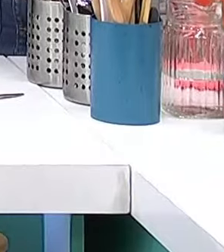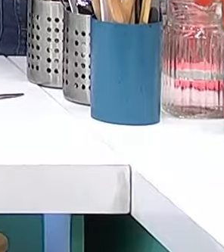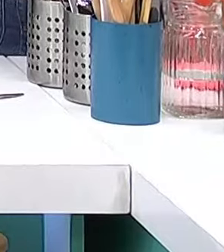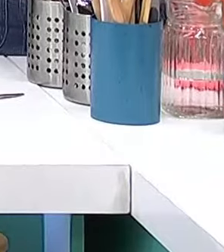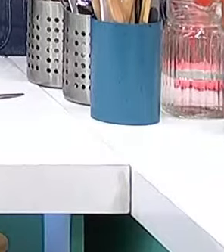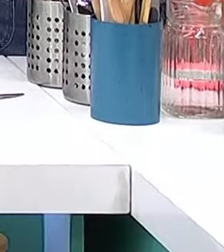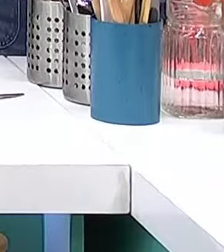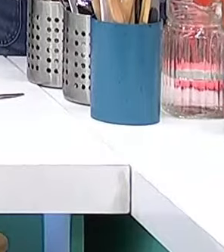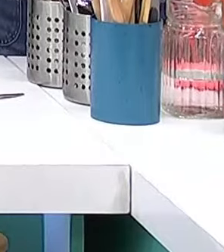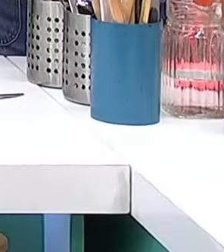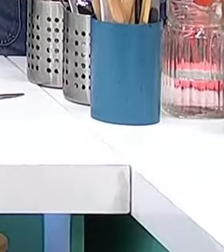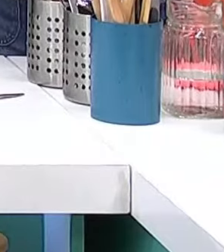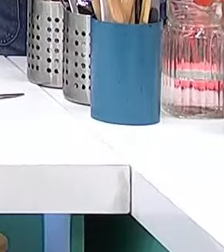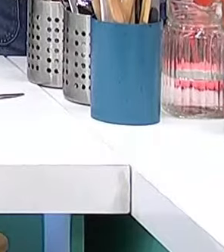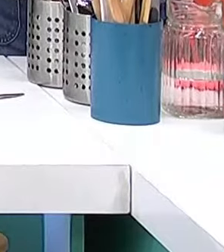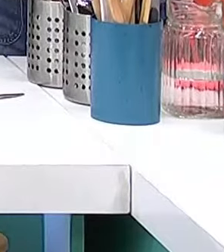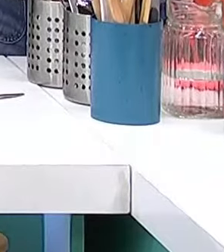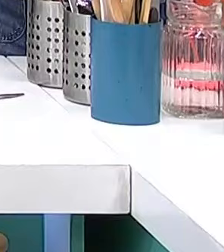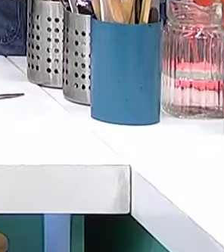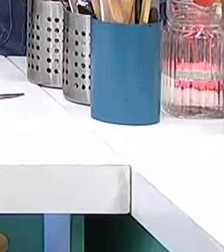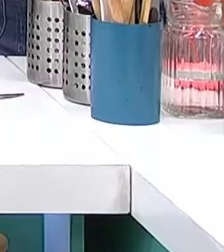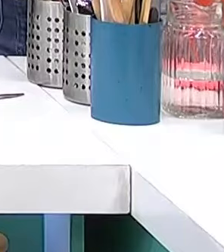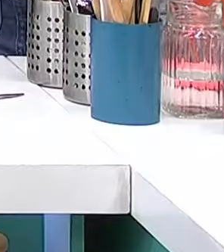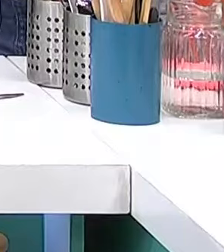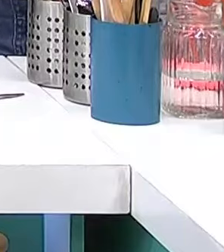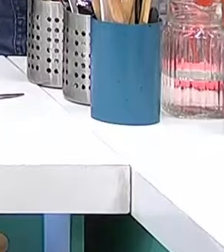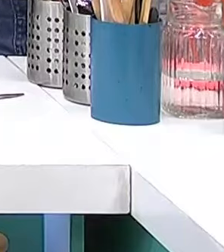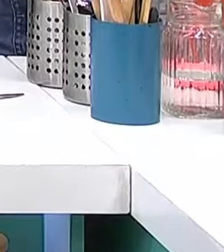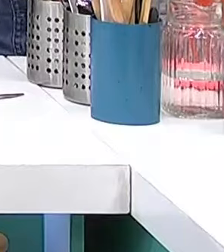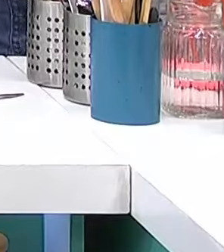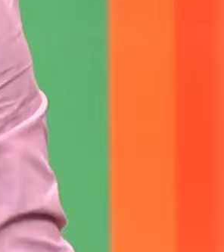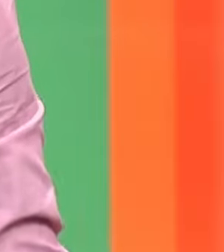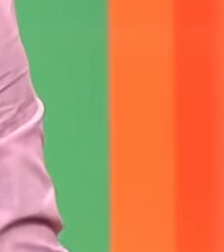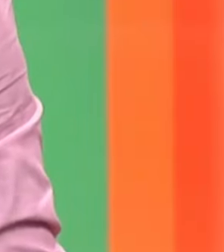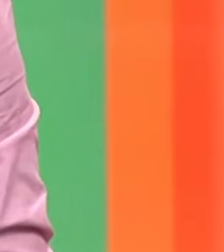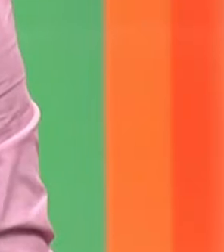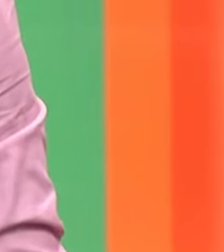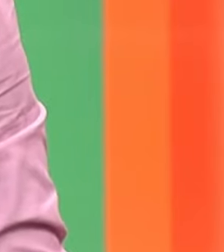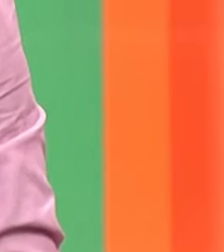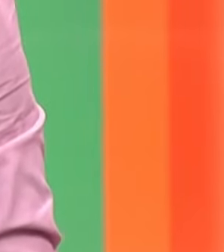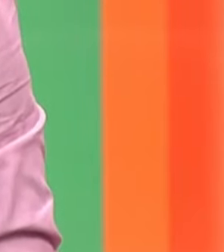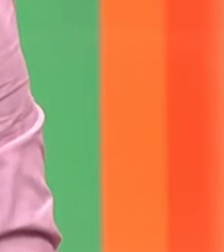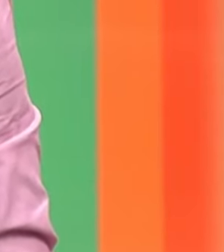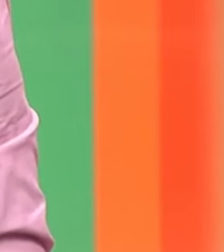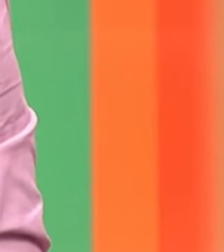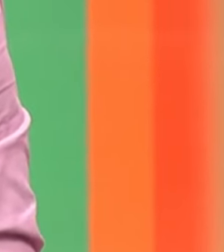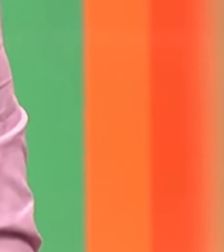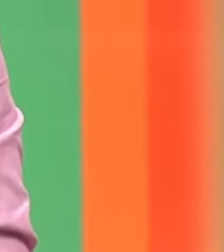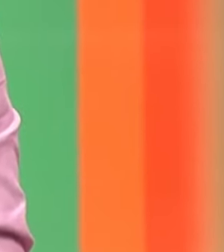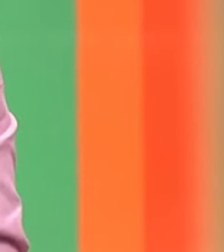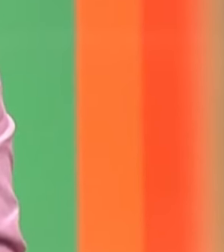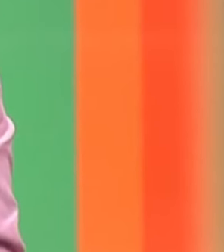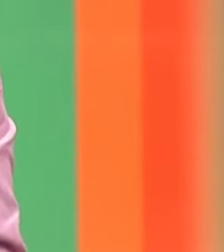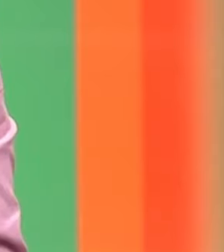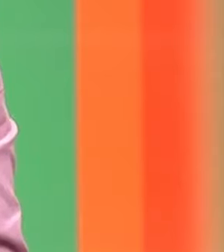ya tienes un almuerzo suficiente para arrancar todo el día con fuerza. Qué pena que los chicos no van a poder tomar la sopita. Yo vayan a